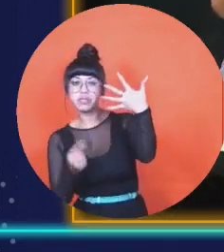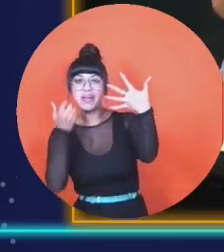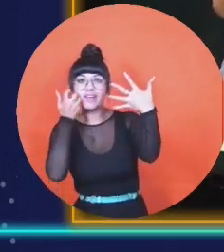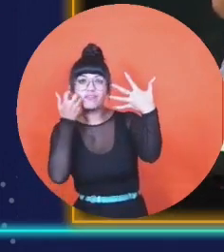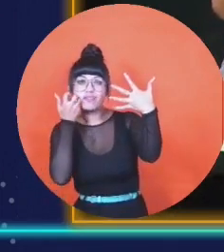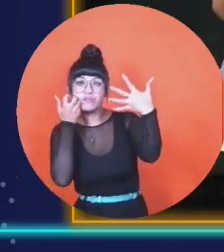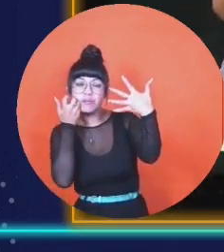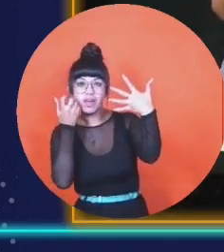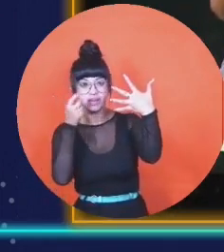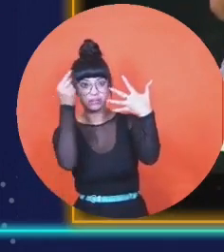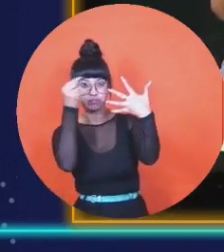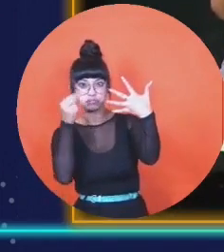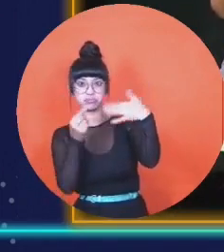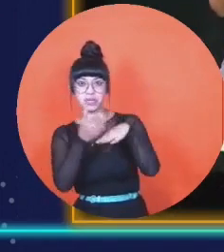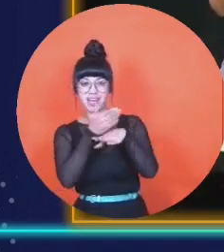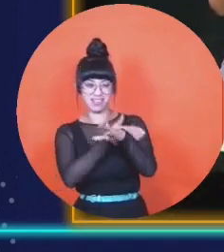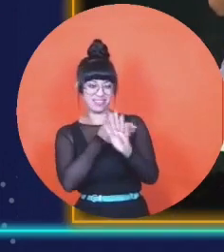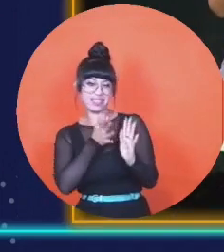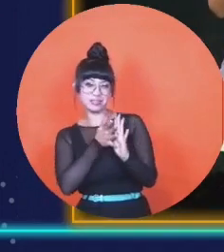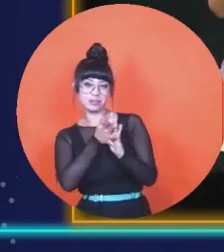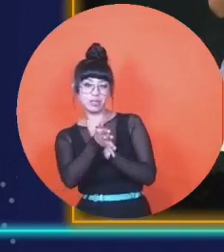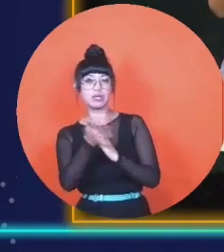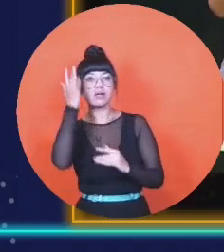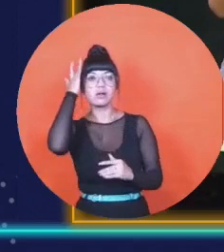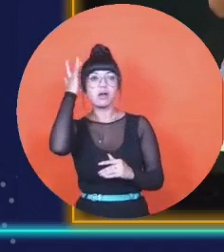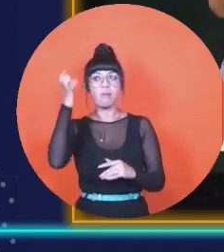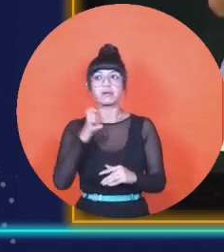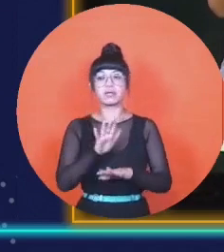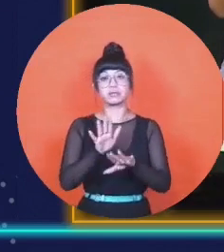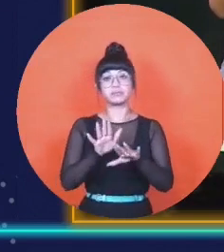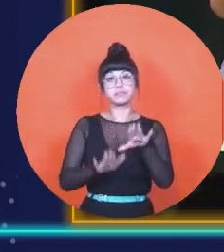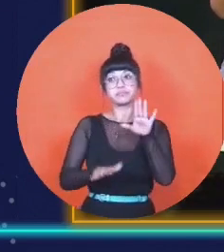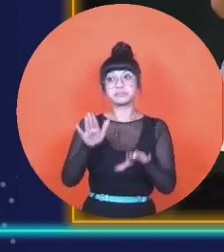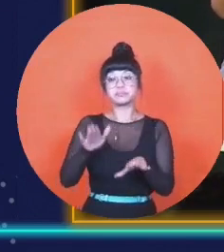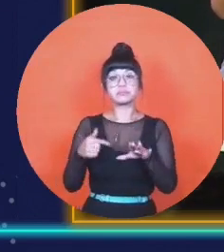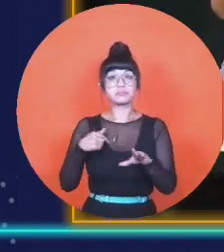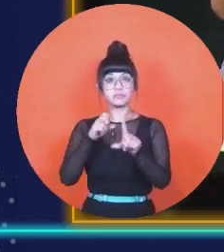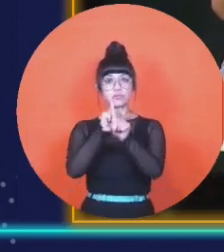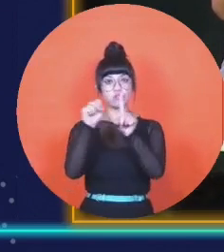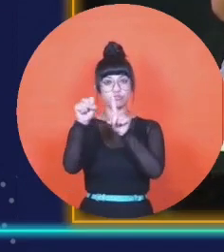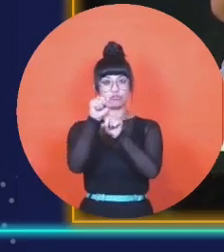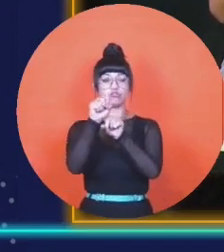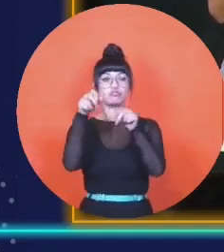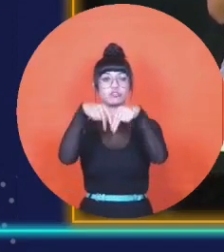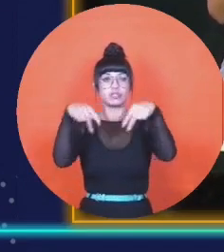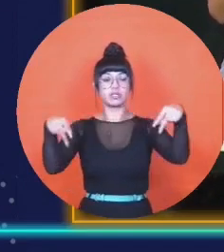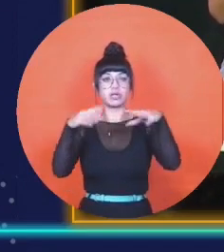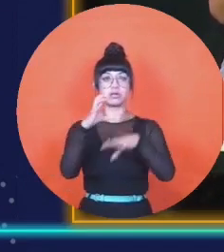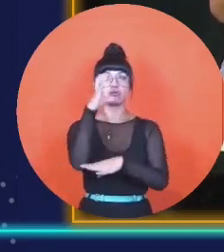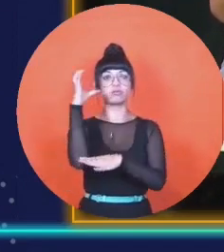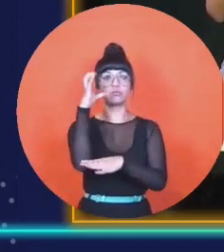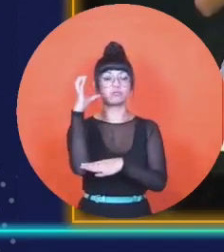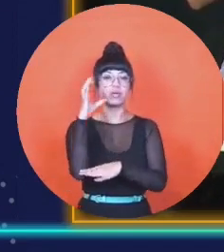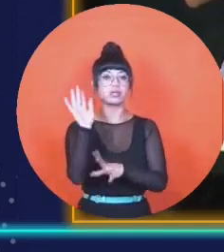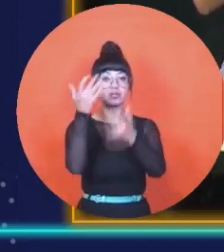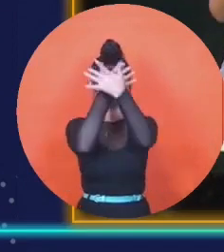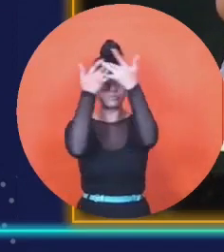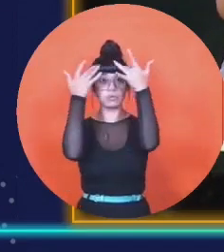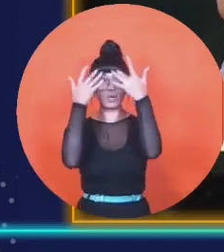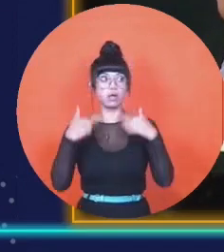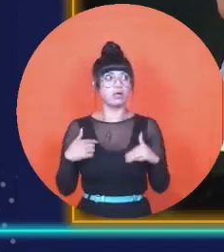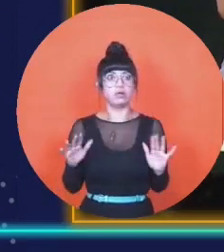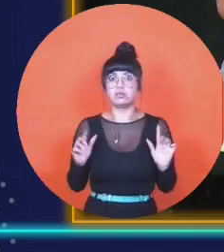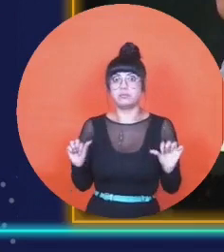enfermedades que has mencionado. Porque parte de lo que nos pasa en la sociedad colombiana es que todavía la salud mental es un tabú. Hay